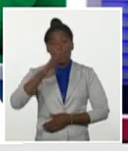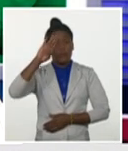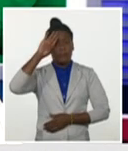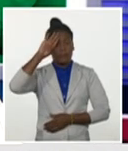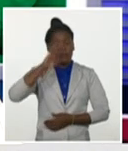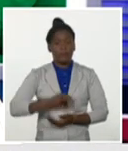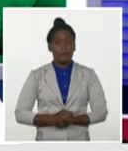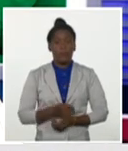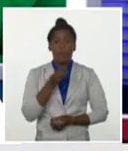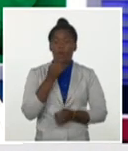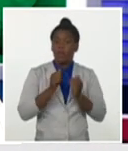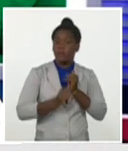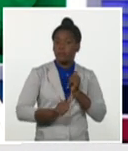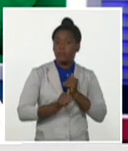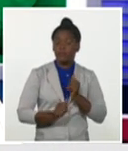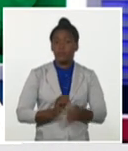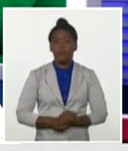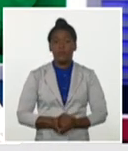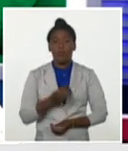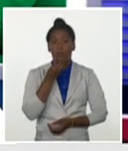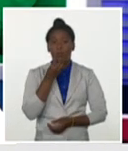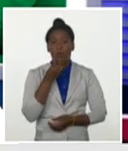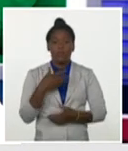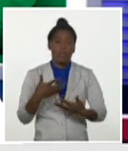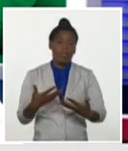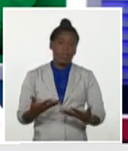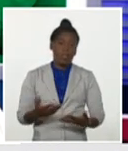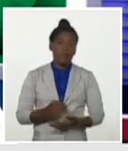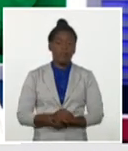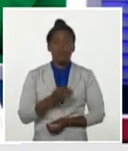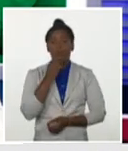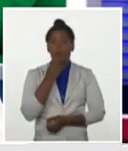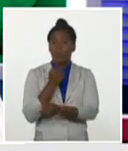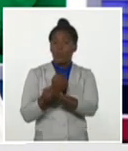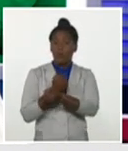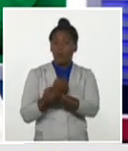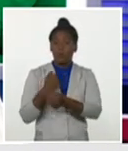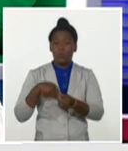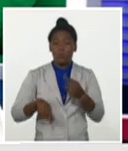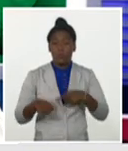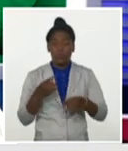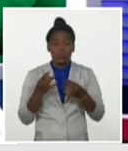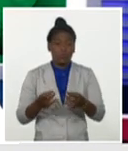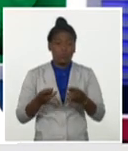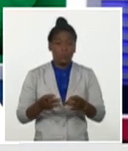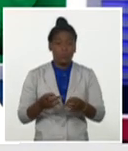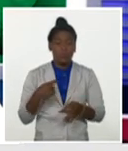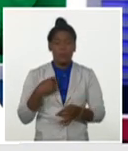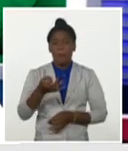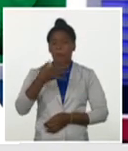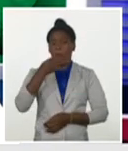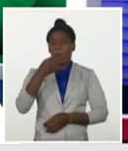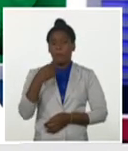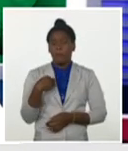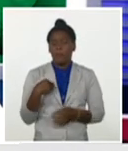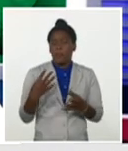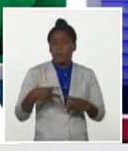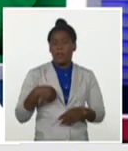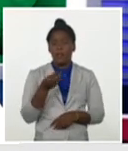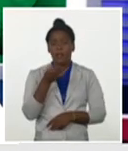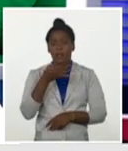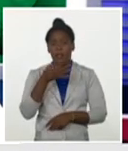acudan inmediatamente al médico. No empiece a automedicarse, esto es una ingesta que yo he